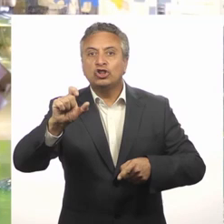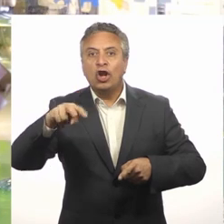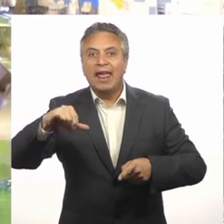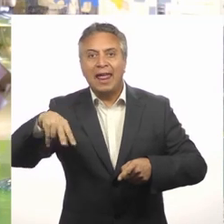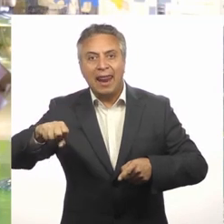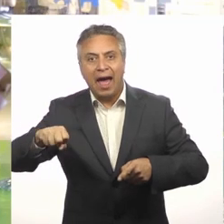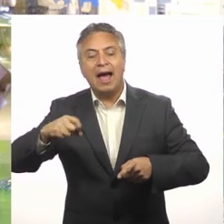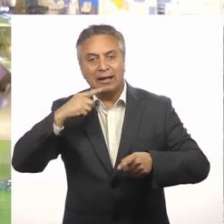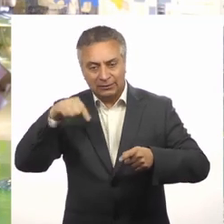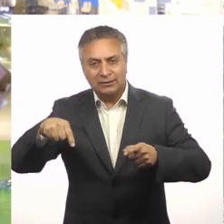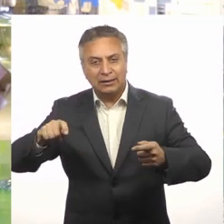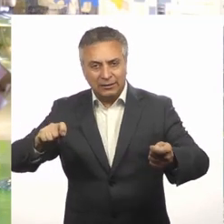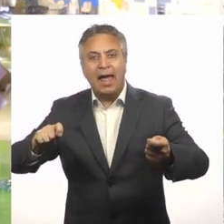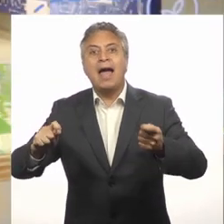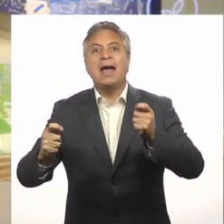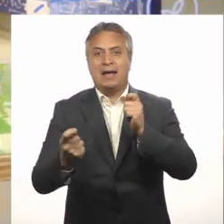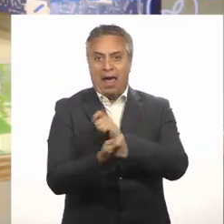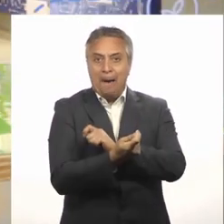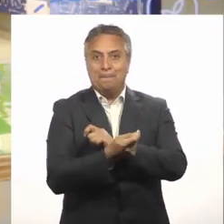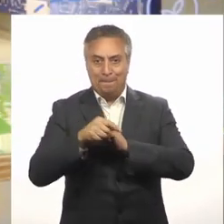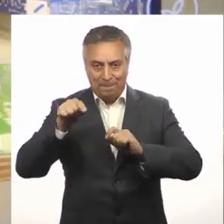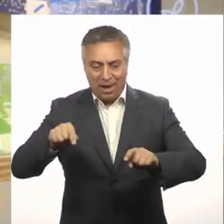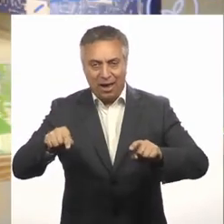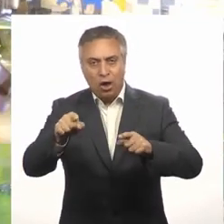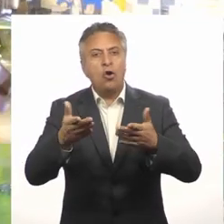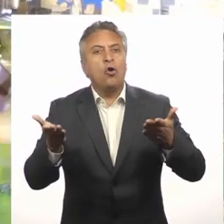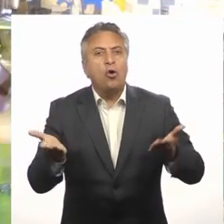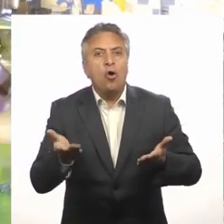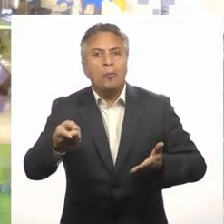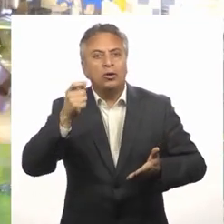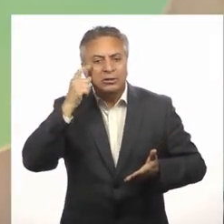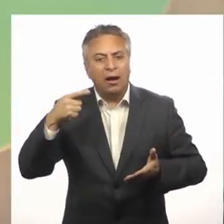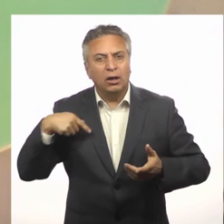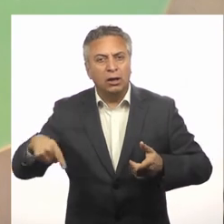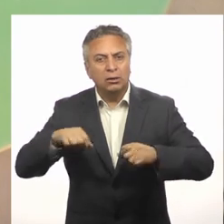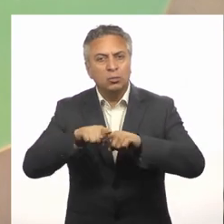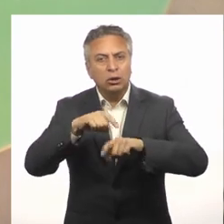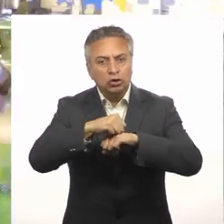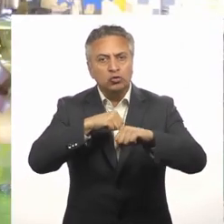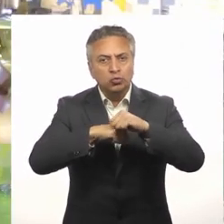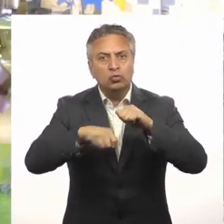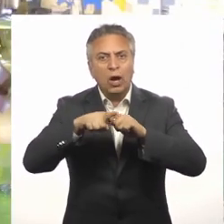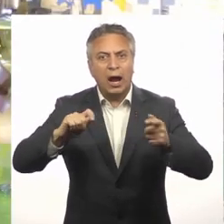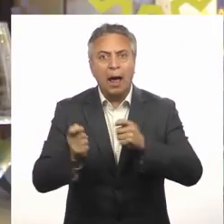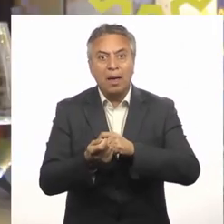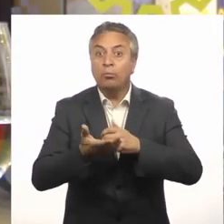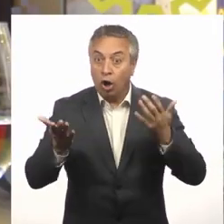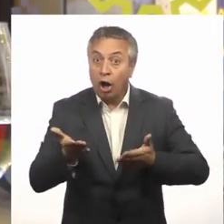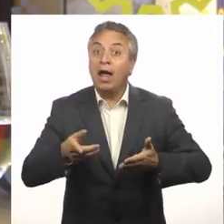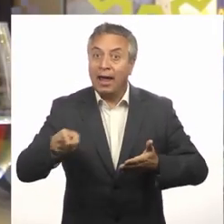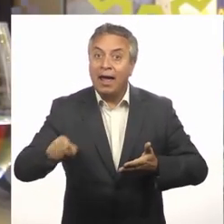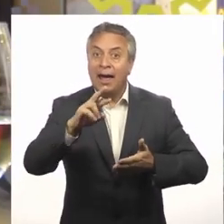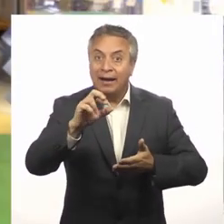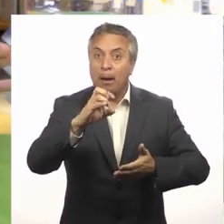pH. ¿Qué pasa con este cambio de estructura? ¿Cómo sabemos que cambia de estructura? Porque el repollo cambia de color.